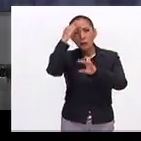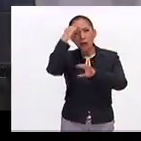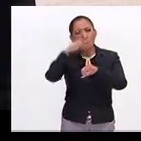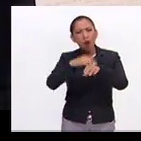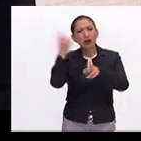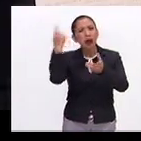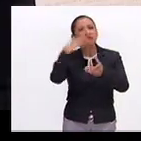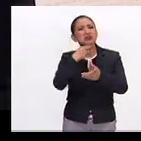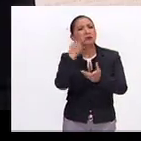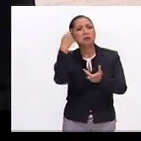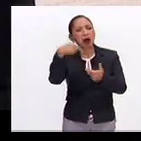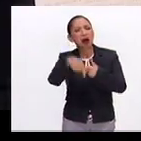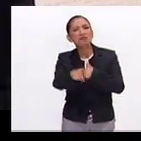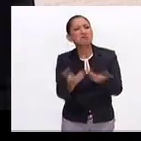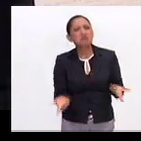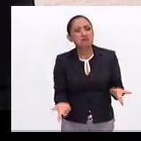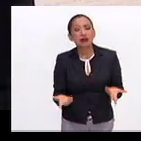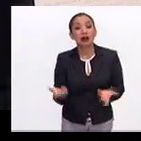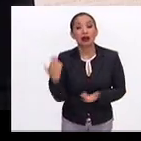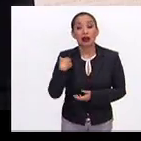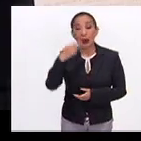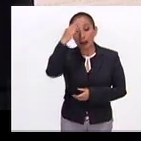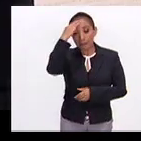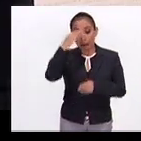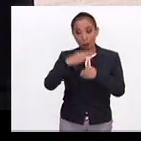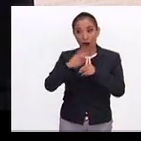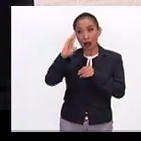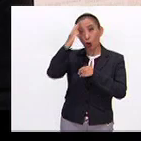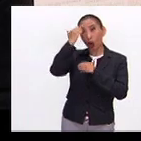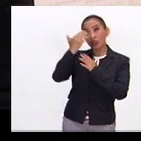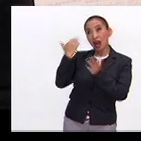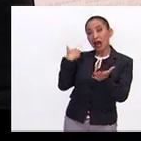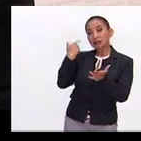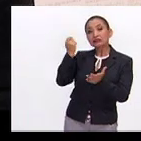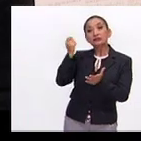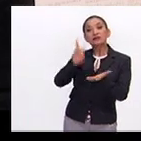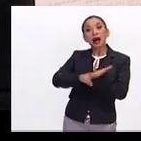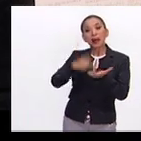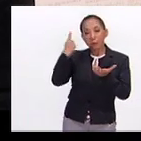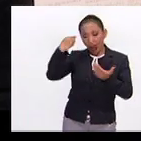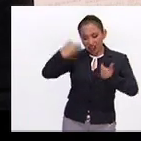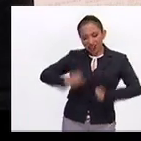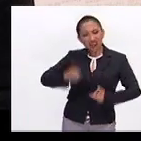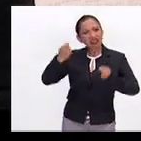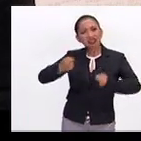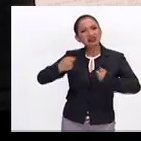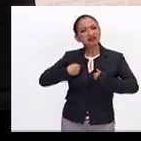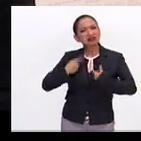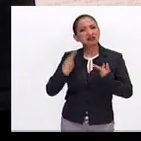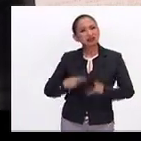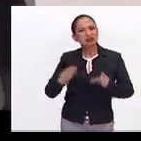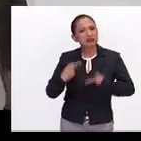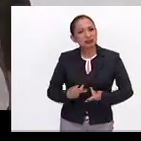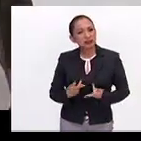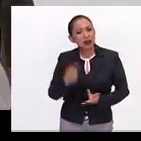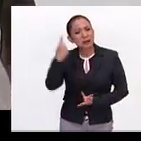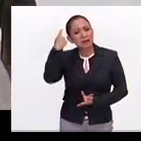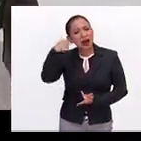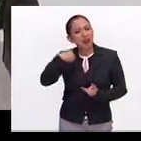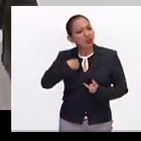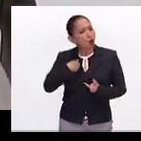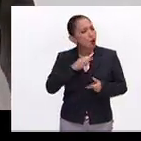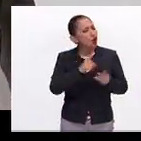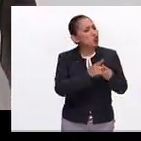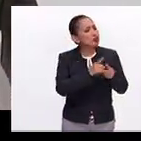sirve? La memoria es la manera en que nos reconocemos a nosotros mismos, para entender de